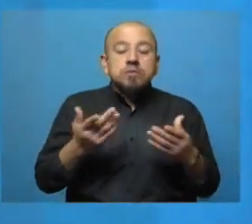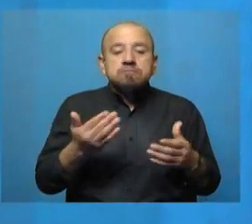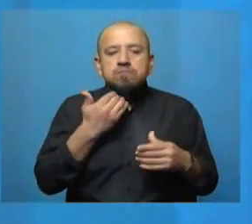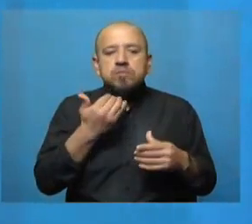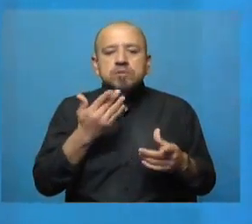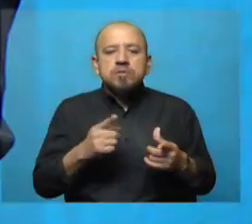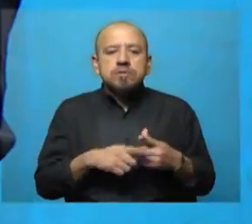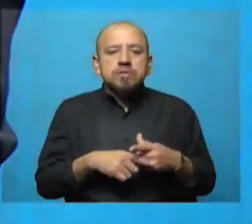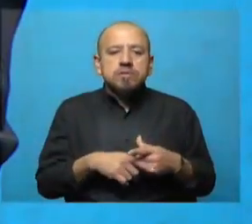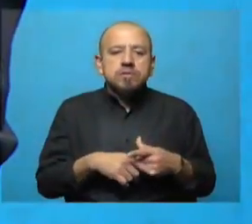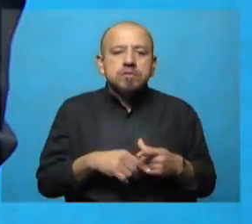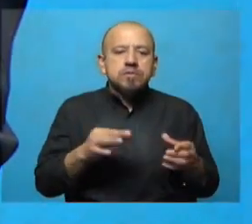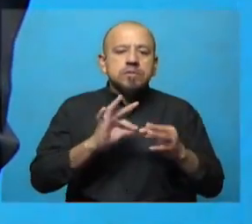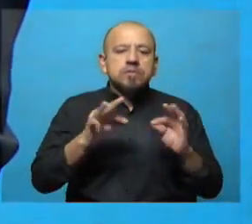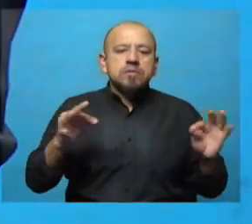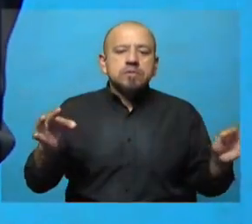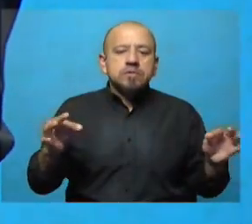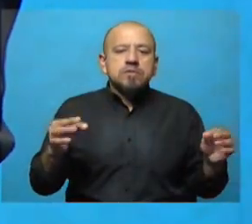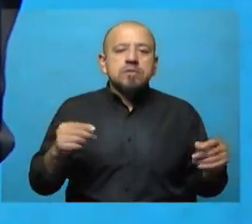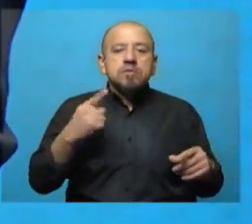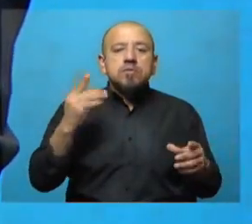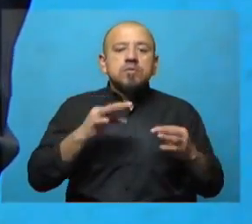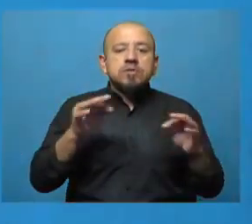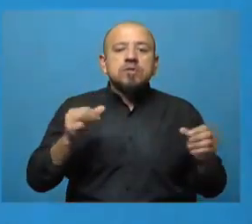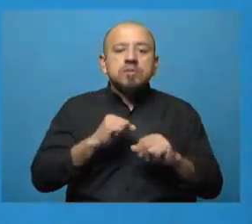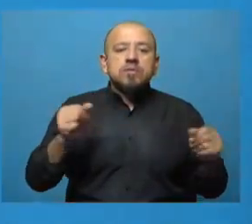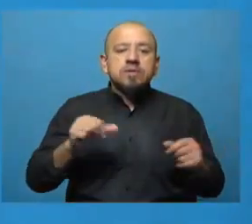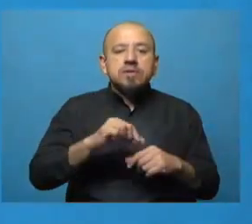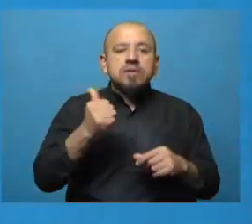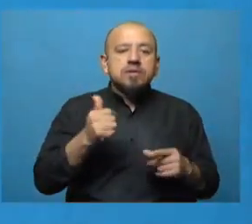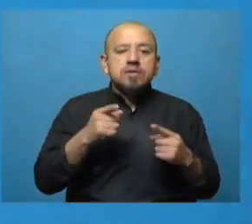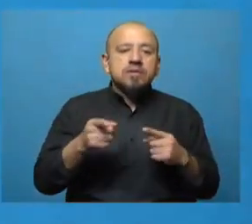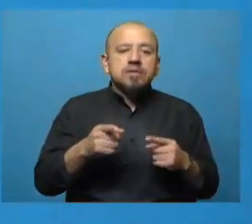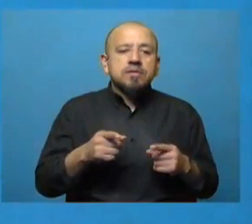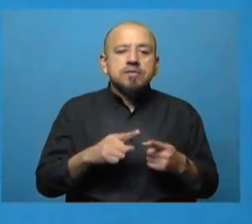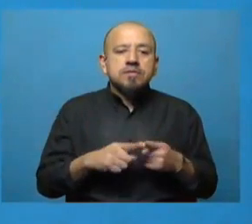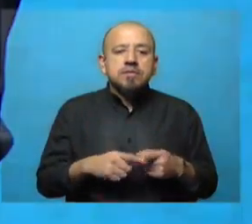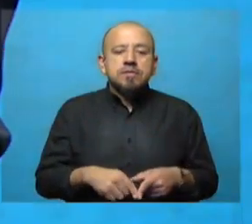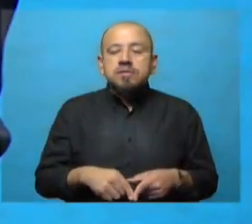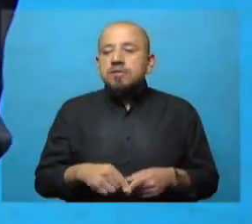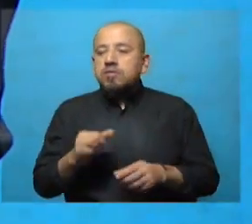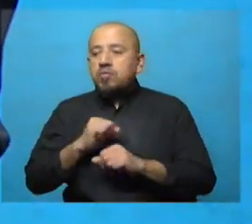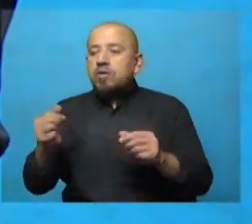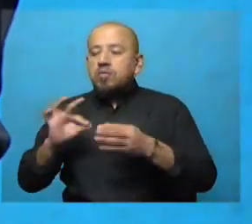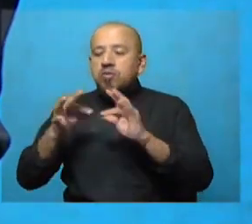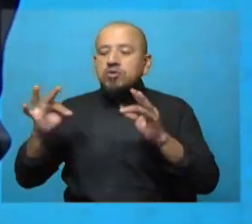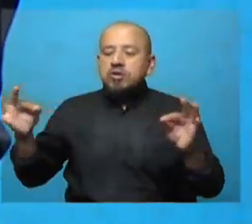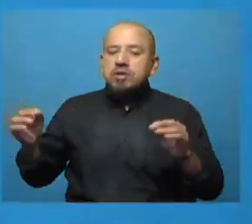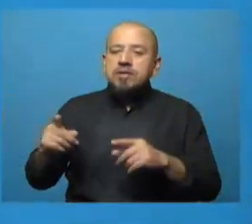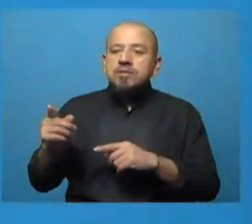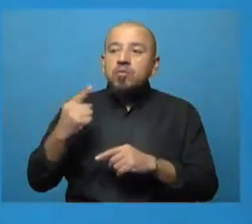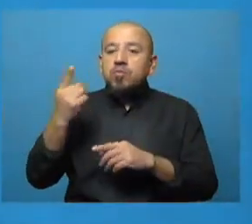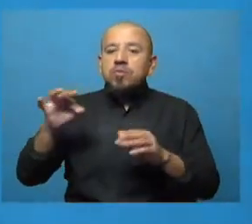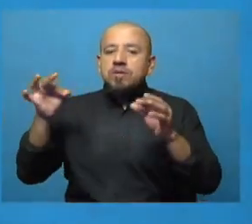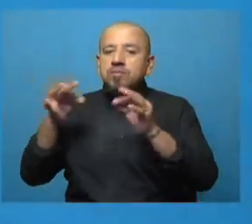has escuchado la frase de un single puede ganar una campaña eso no no no alcanza solo